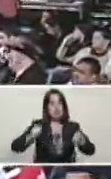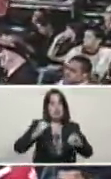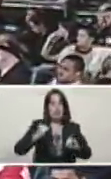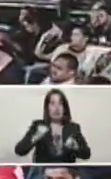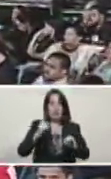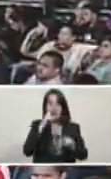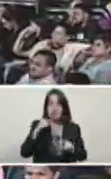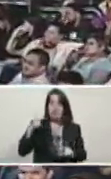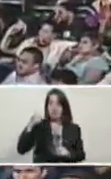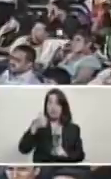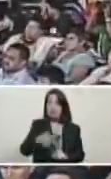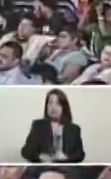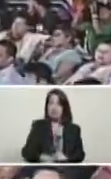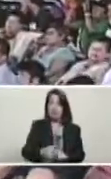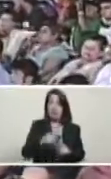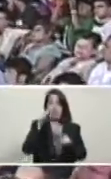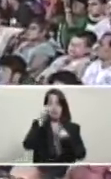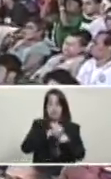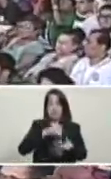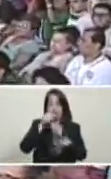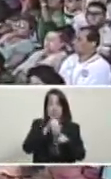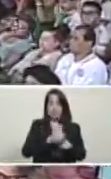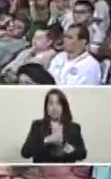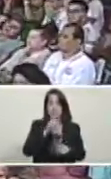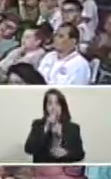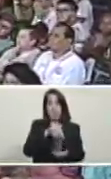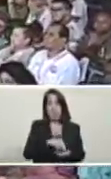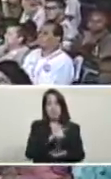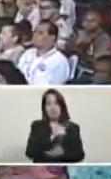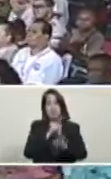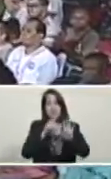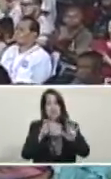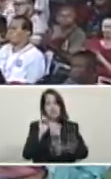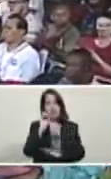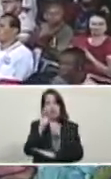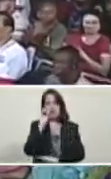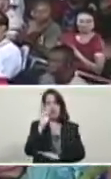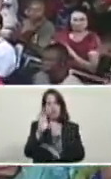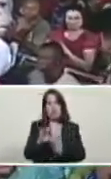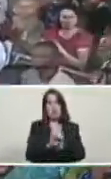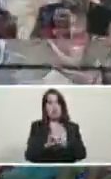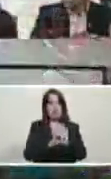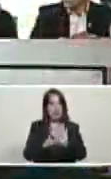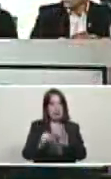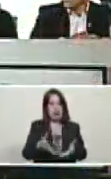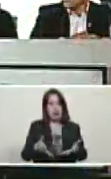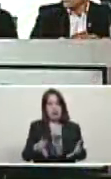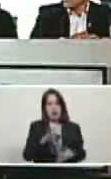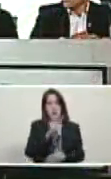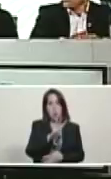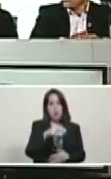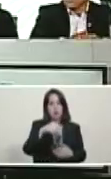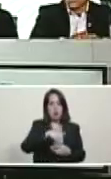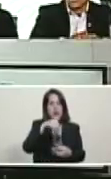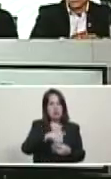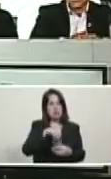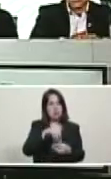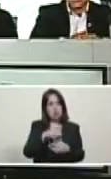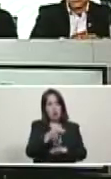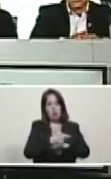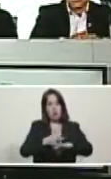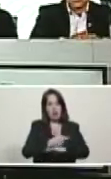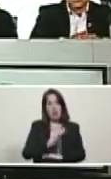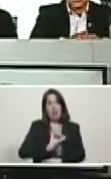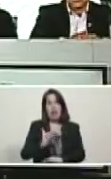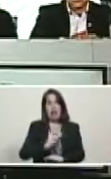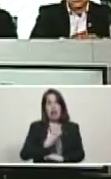dar 2017 constituyentes ganar cuatro elecciones de gobernadores de alcalde luego de haber